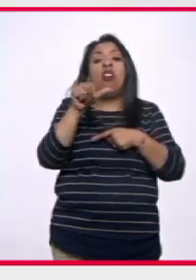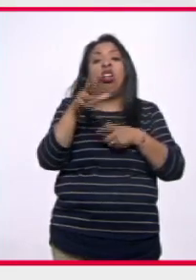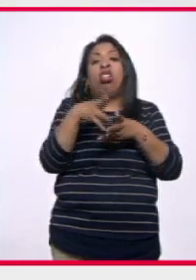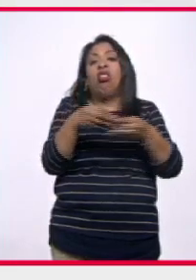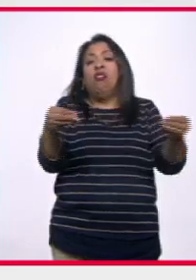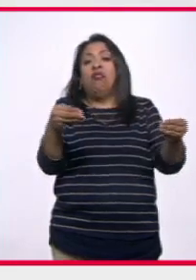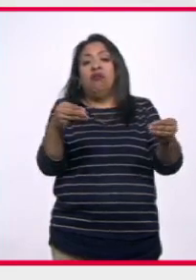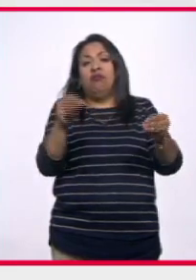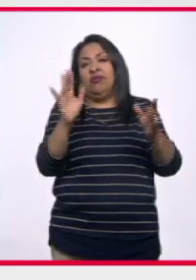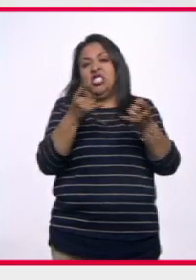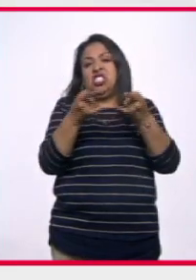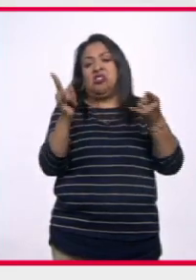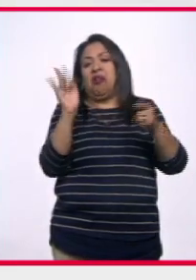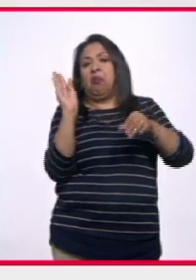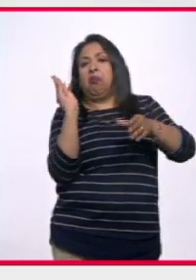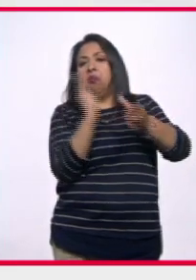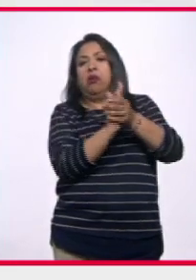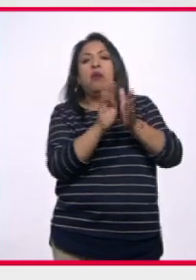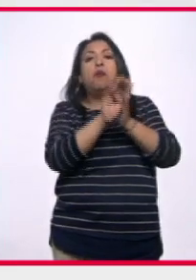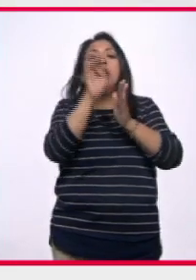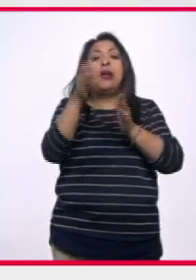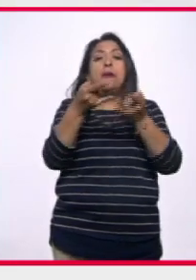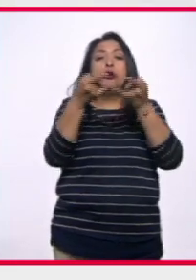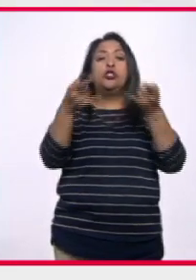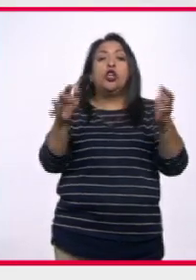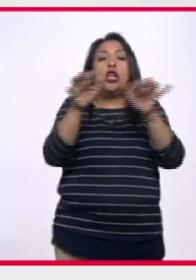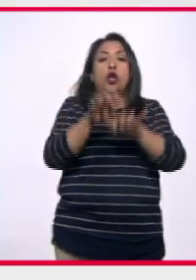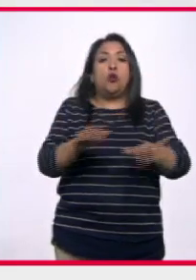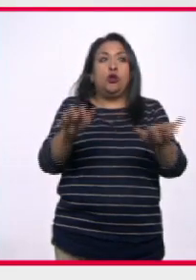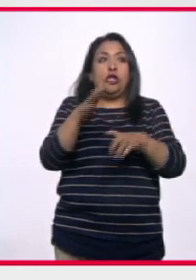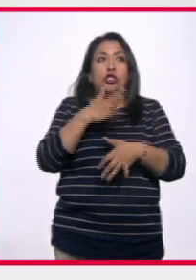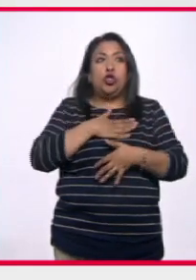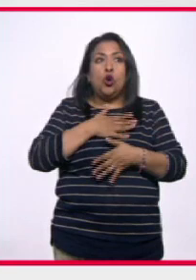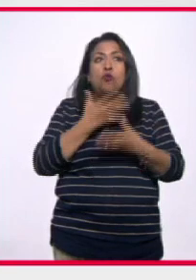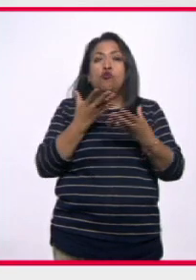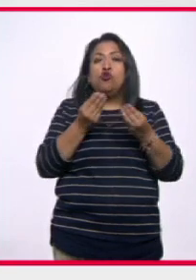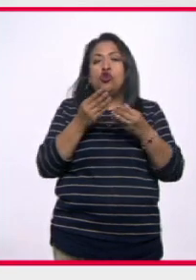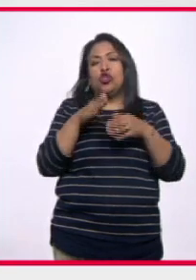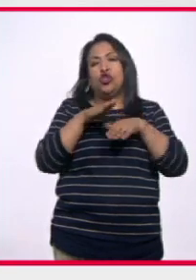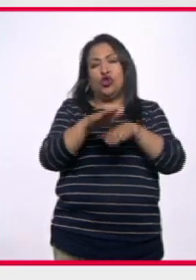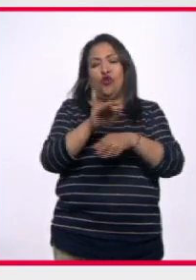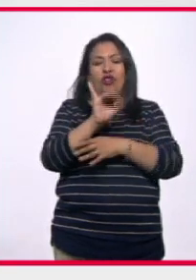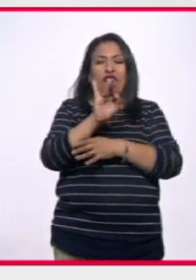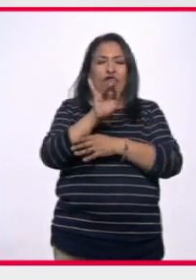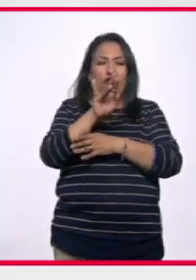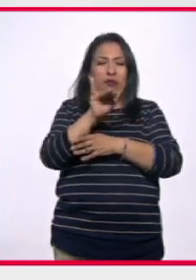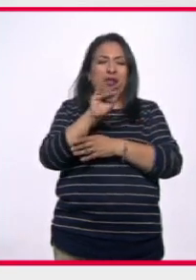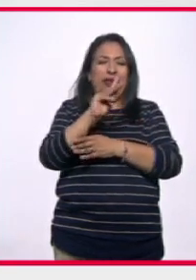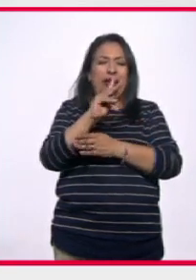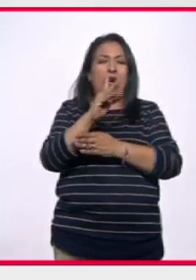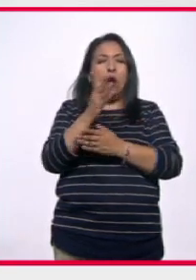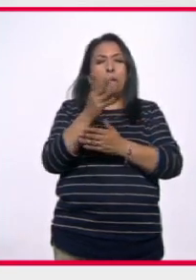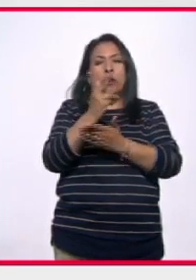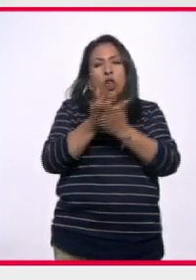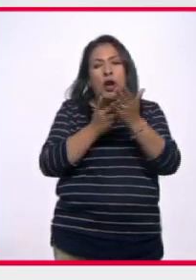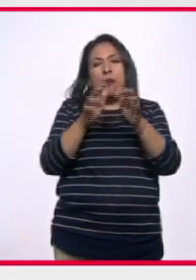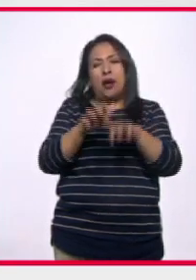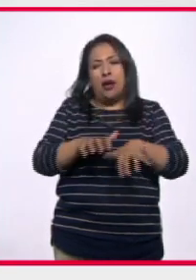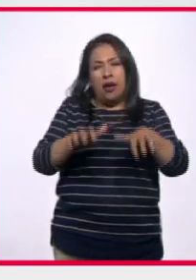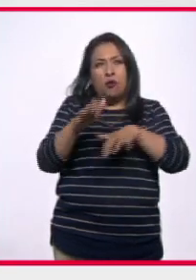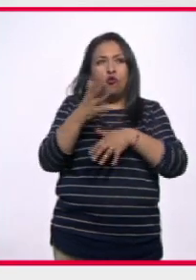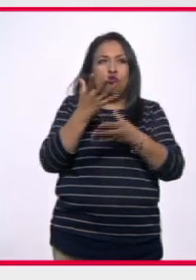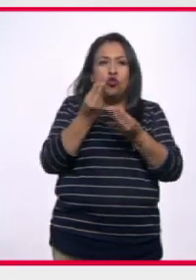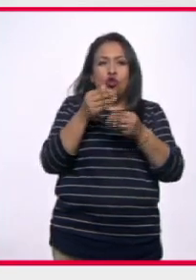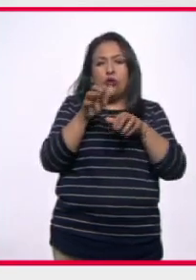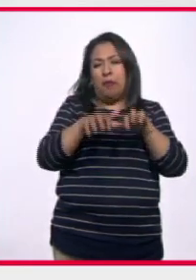por ejemplo en la historia de la computación yo soy y hago muchas cosas bioinformáticas entonces trabajo mucho con la línea de comando y hago